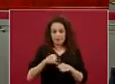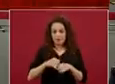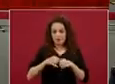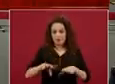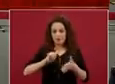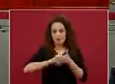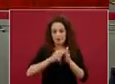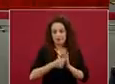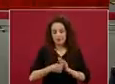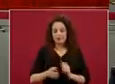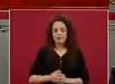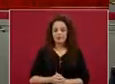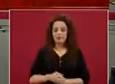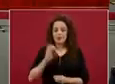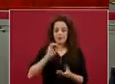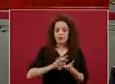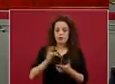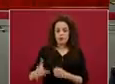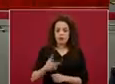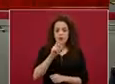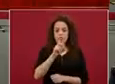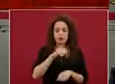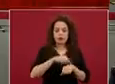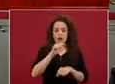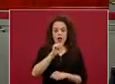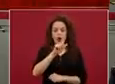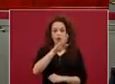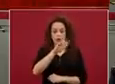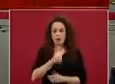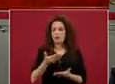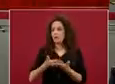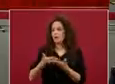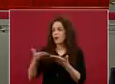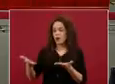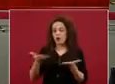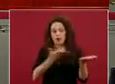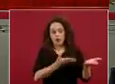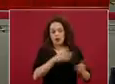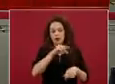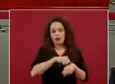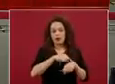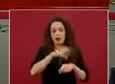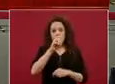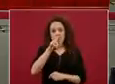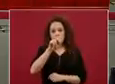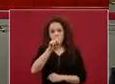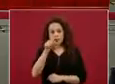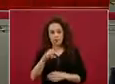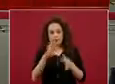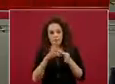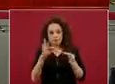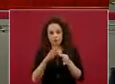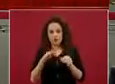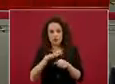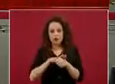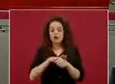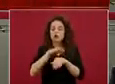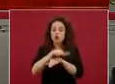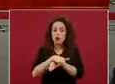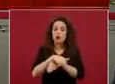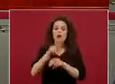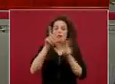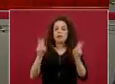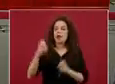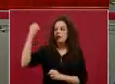Lomía. Doctor Ricardo Cortés, ¿qué nos puede comentar del semáforo de riesgo COVID? Muchísimas